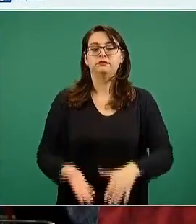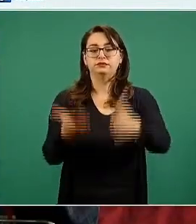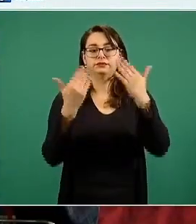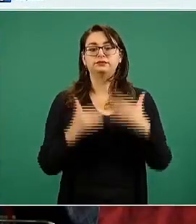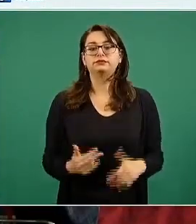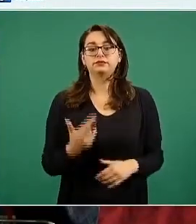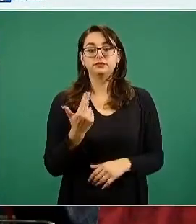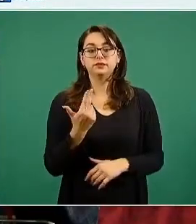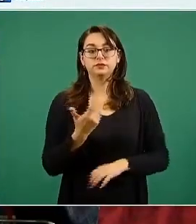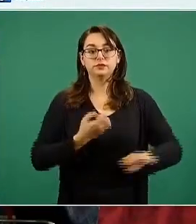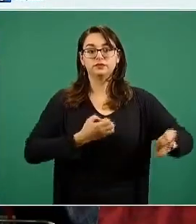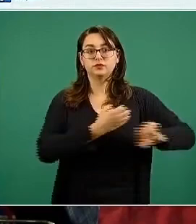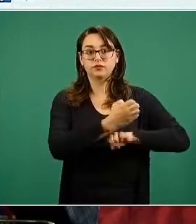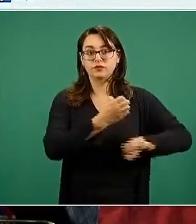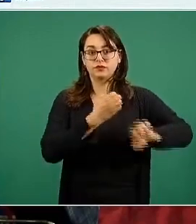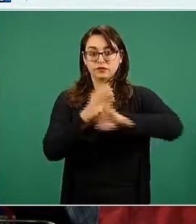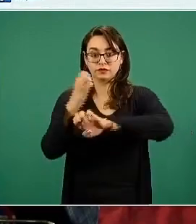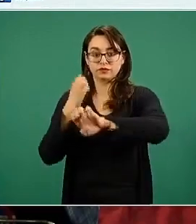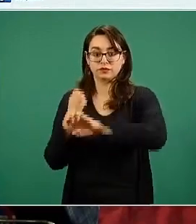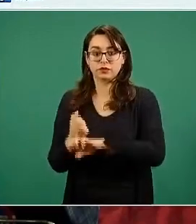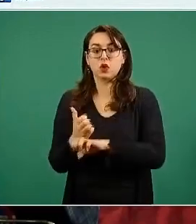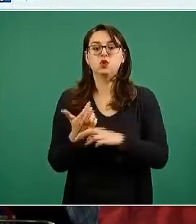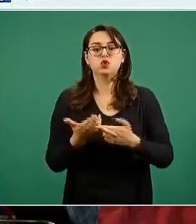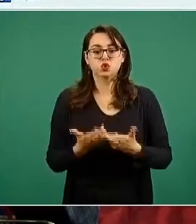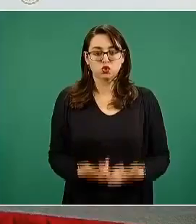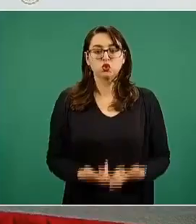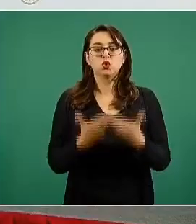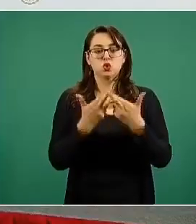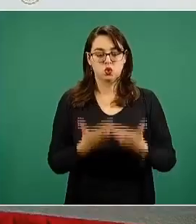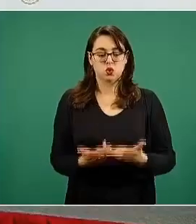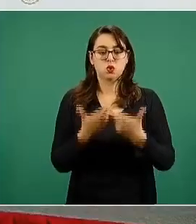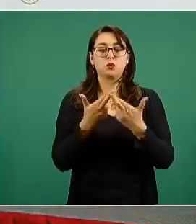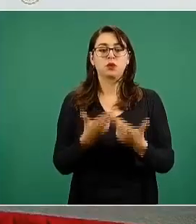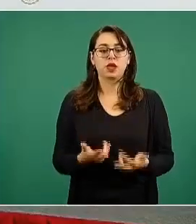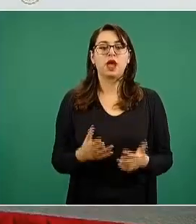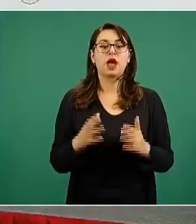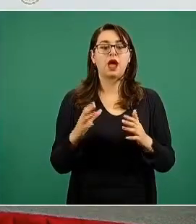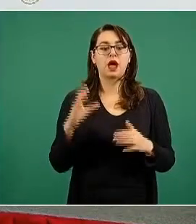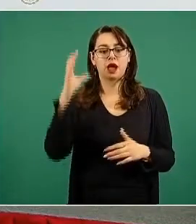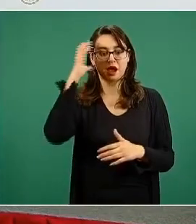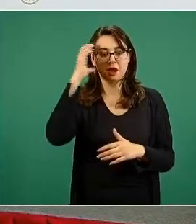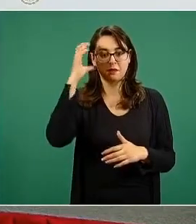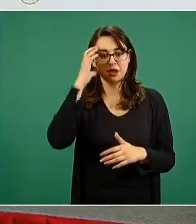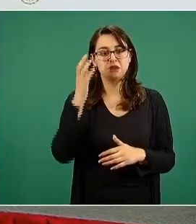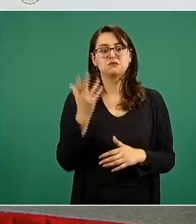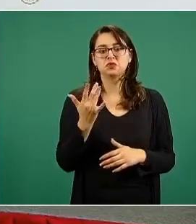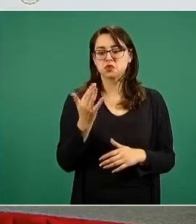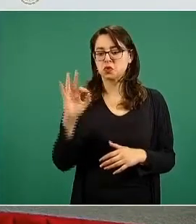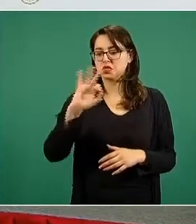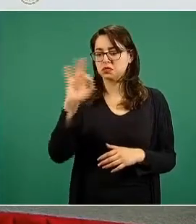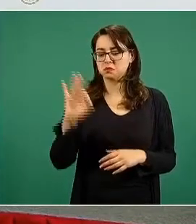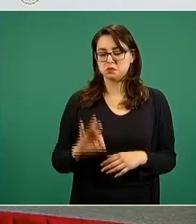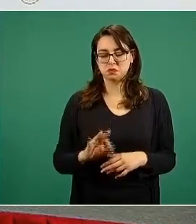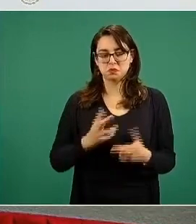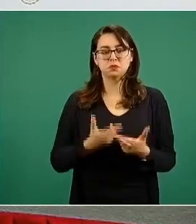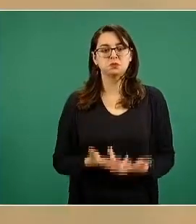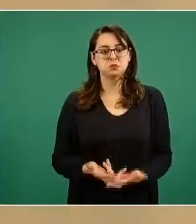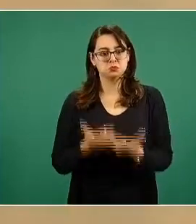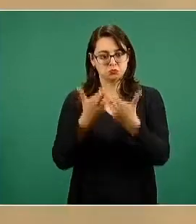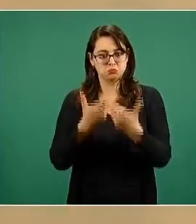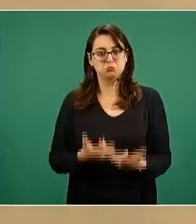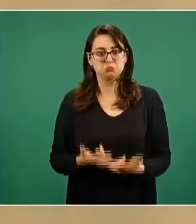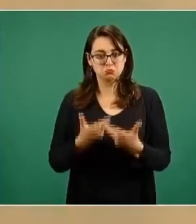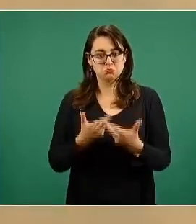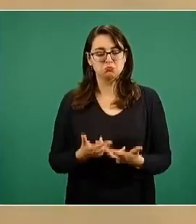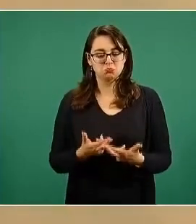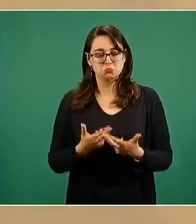entidades federativas que tienen aún disponibilidad ocupación menor al 50% de las camas